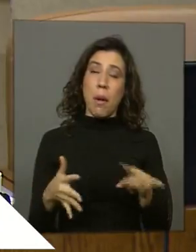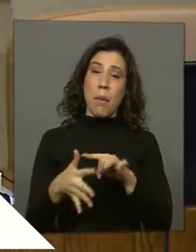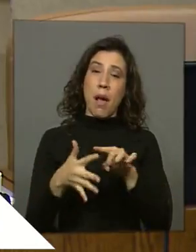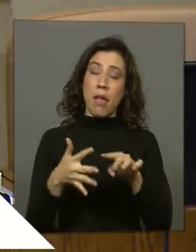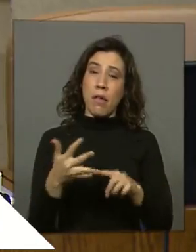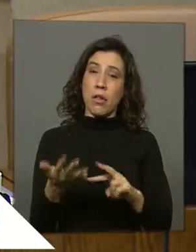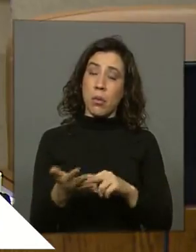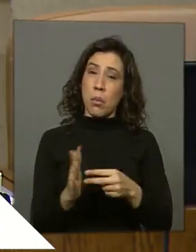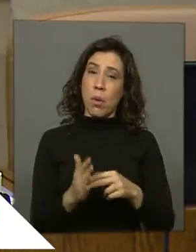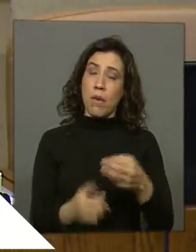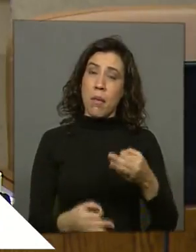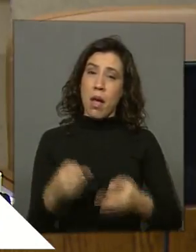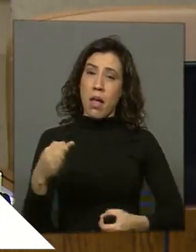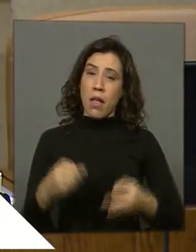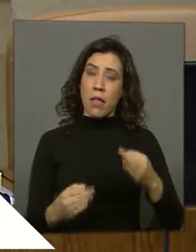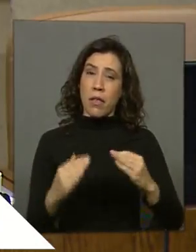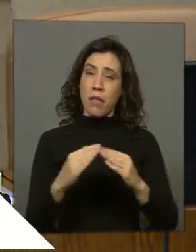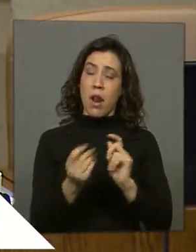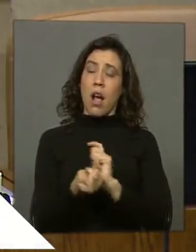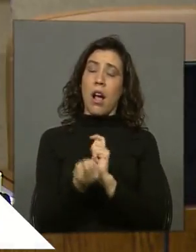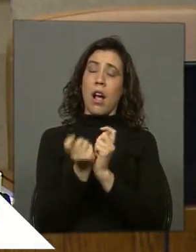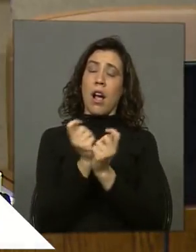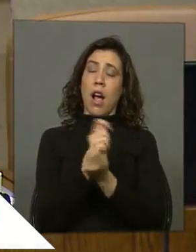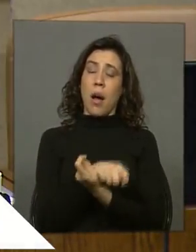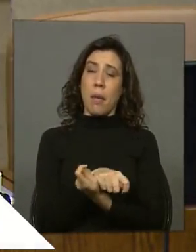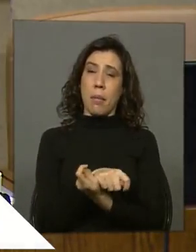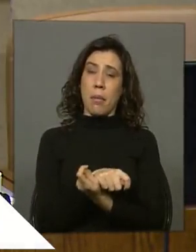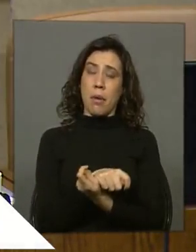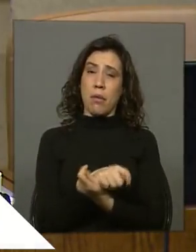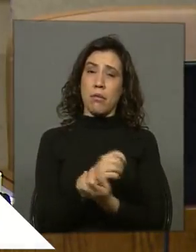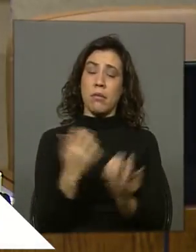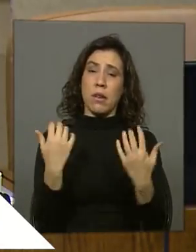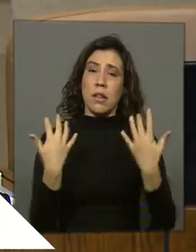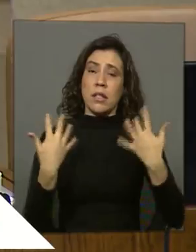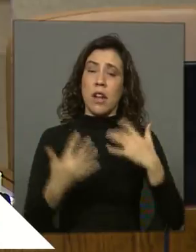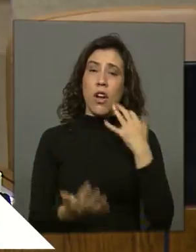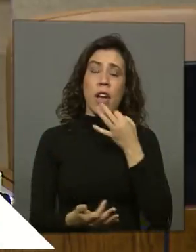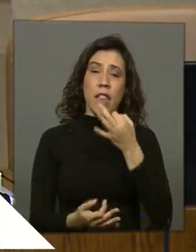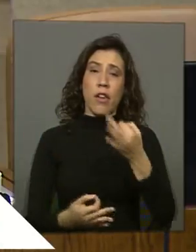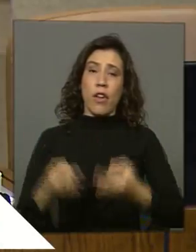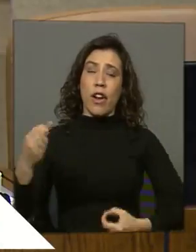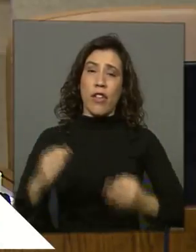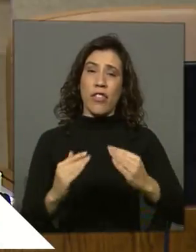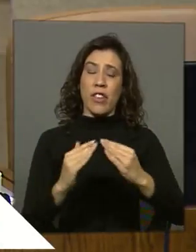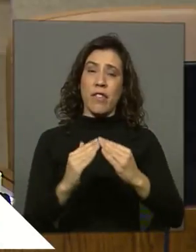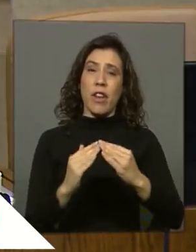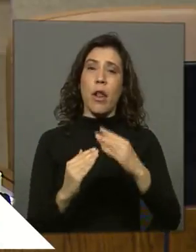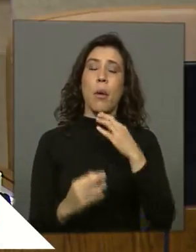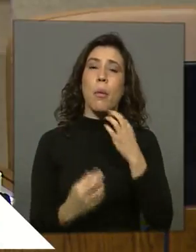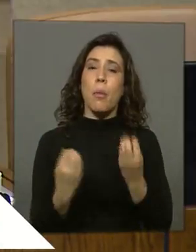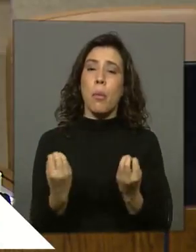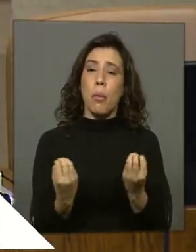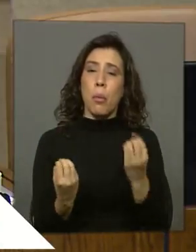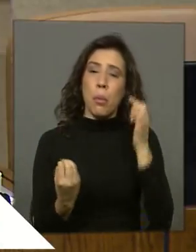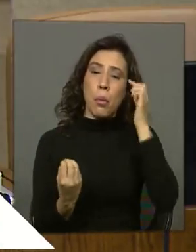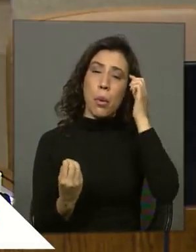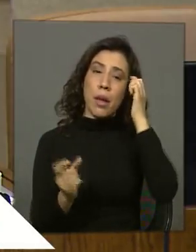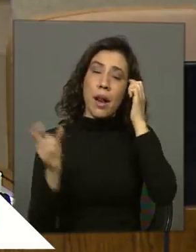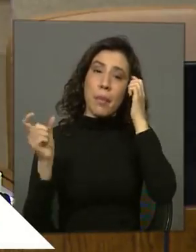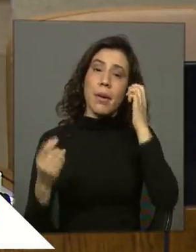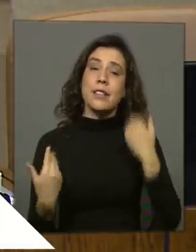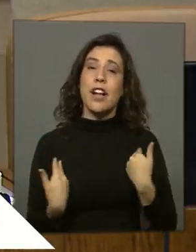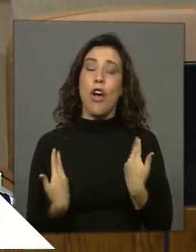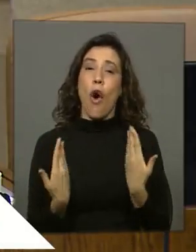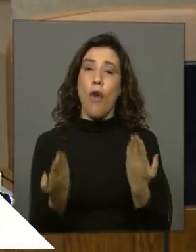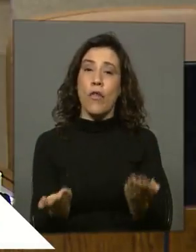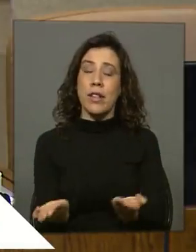polémicas en los tribunales torciendo lo que es la jurisprudencia ya sentada por los tribunales en el sentido que el prestador de